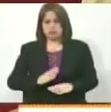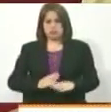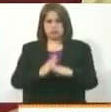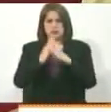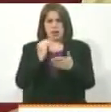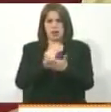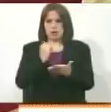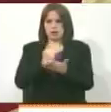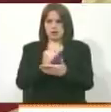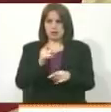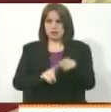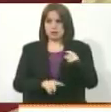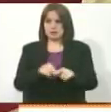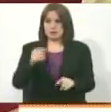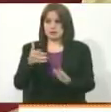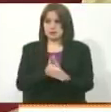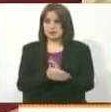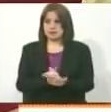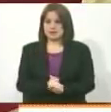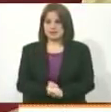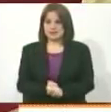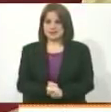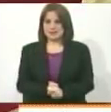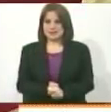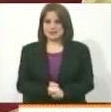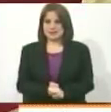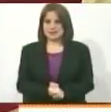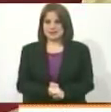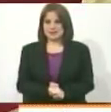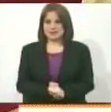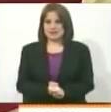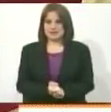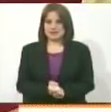Pero ahí es capaz que el embajador